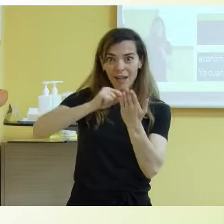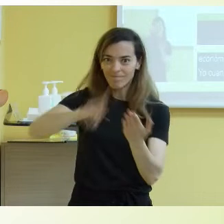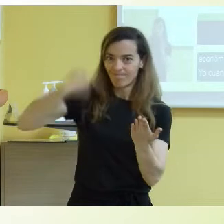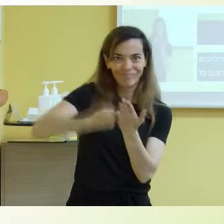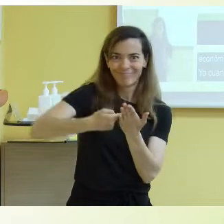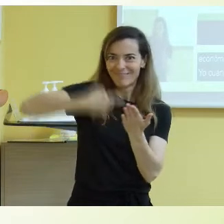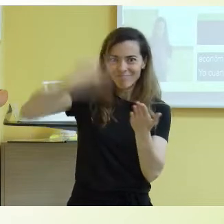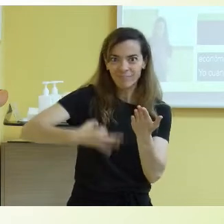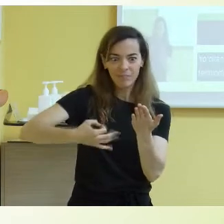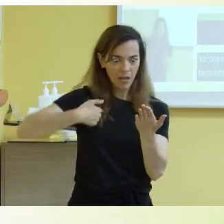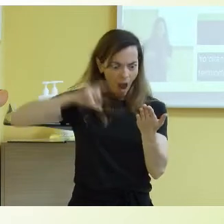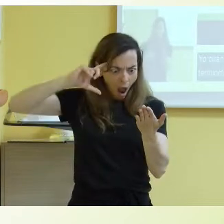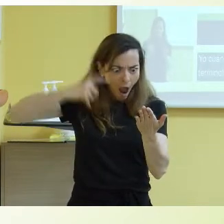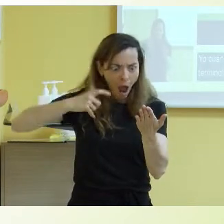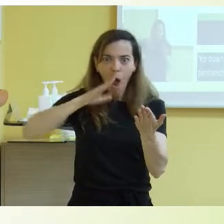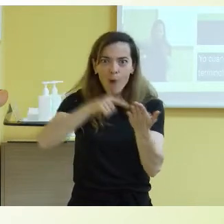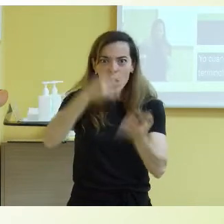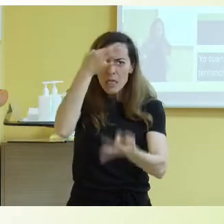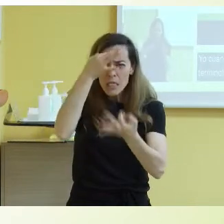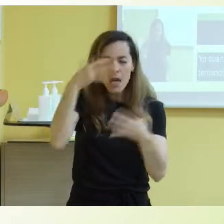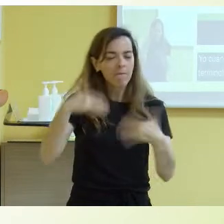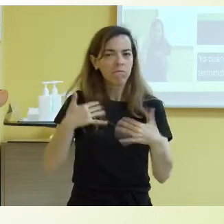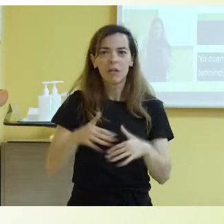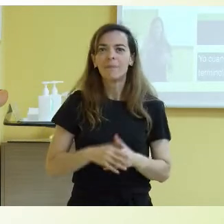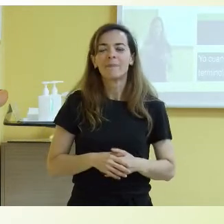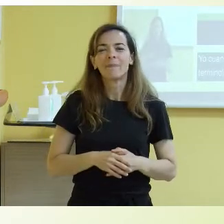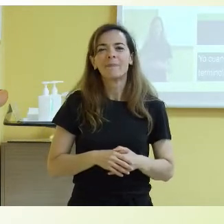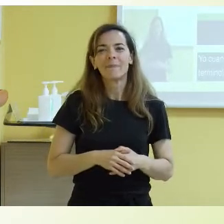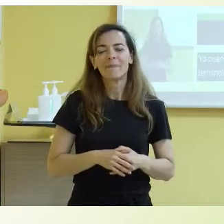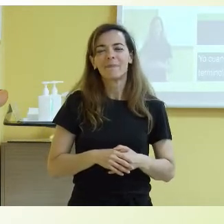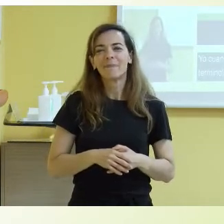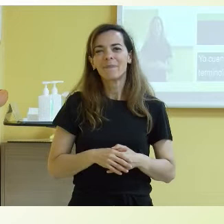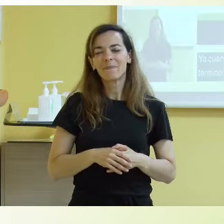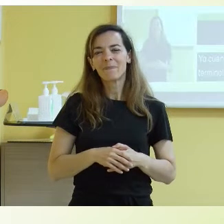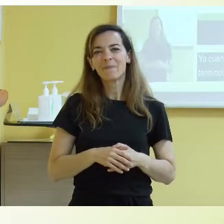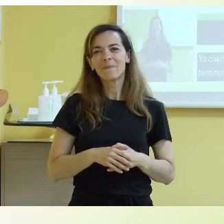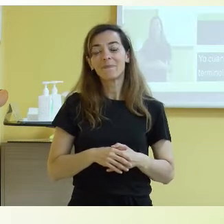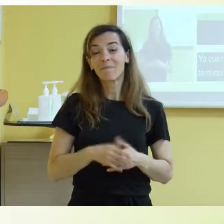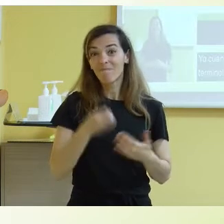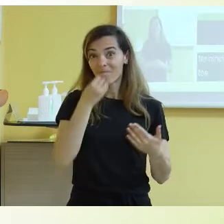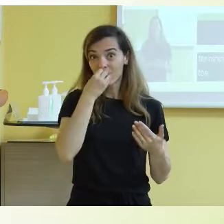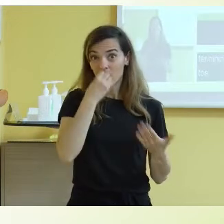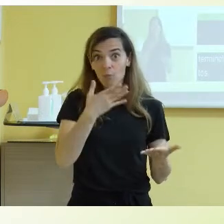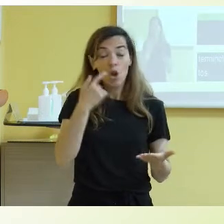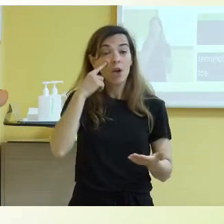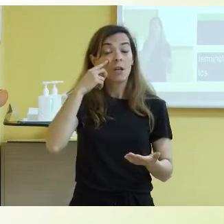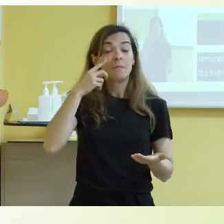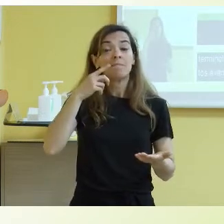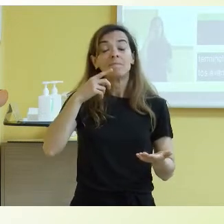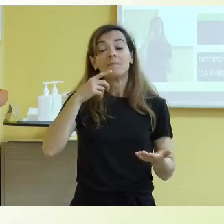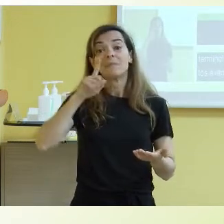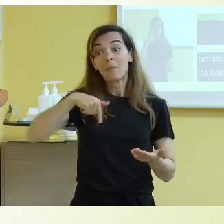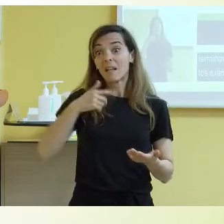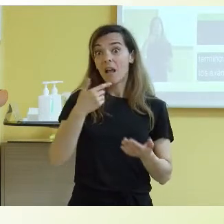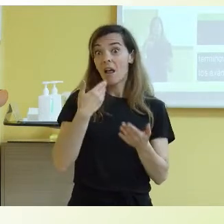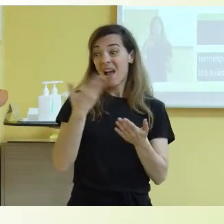son las preguntas que eran puntillosas desde el punto de vista práctico. Y bueno, pues lagunas de conocimientos, todos los que queráis. Hacía referencia a